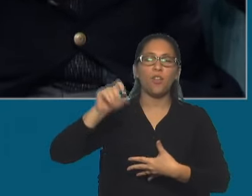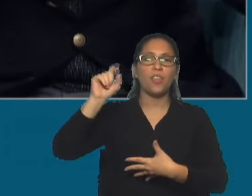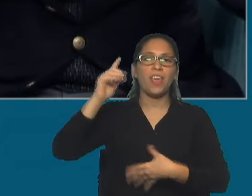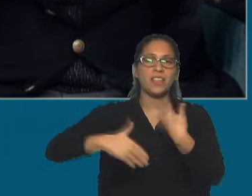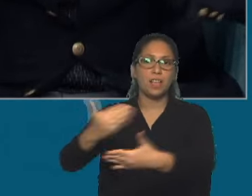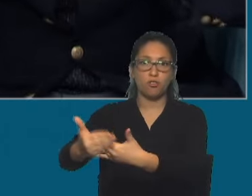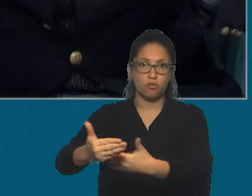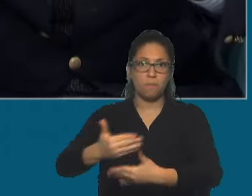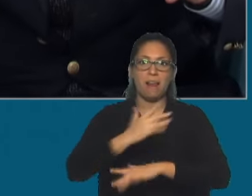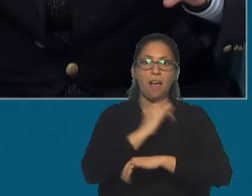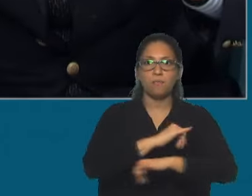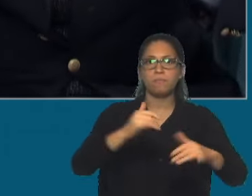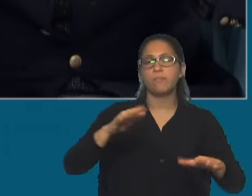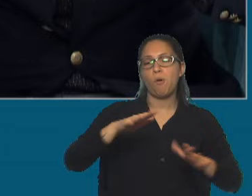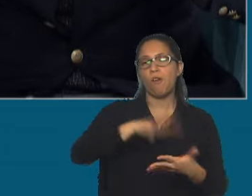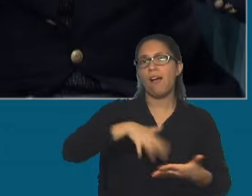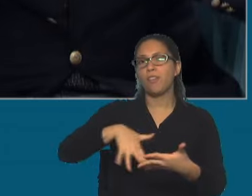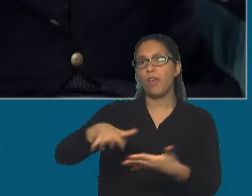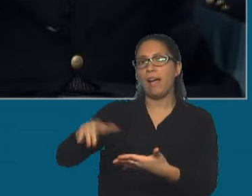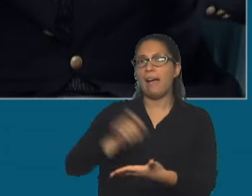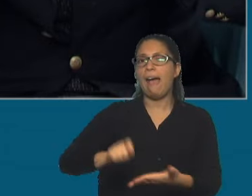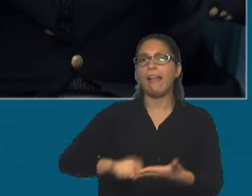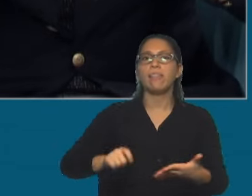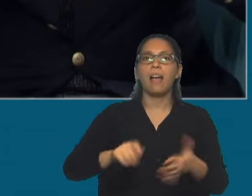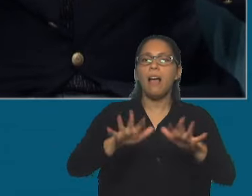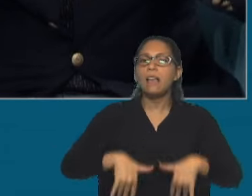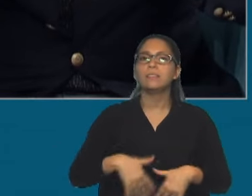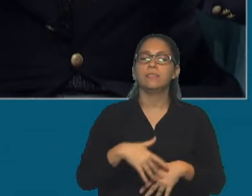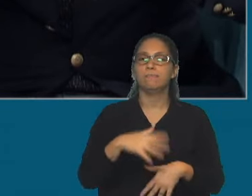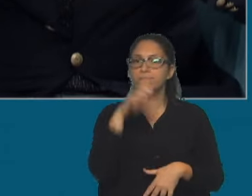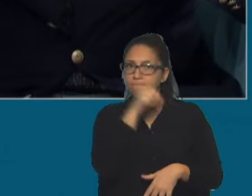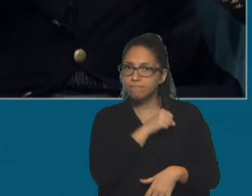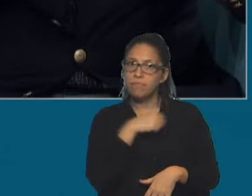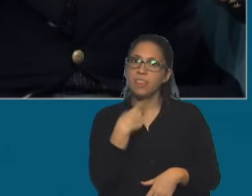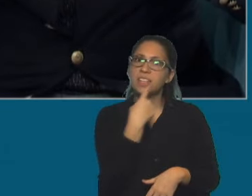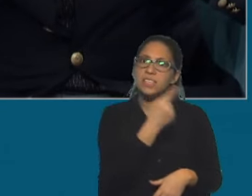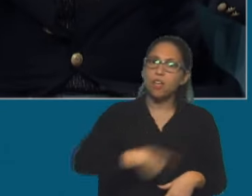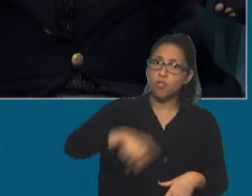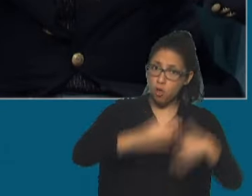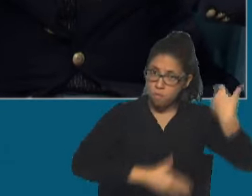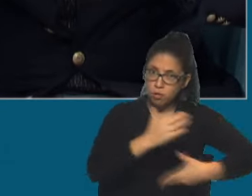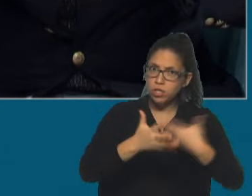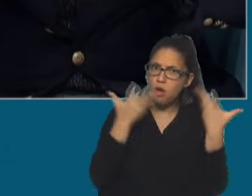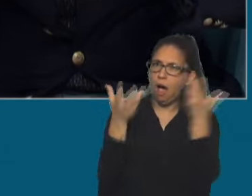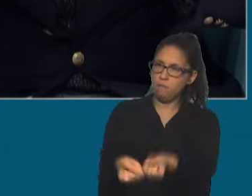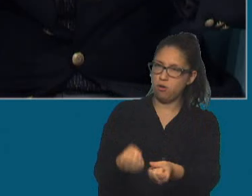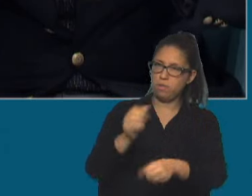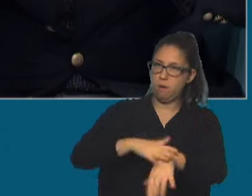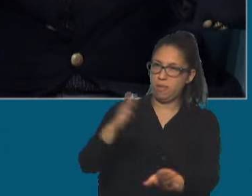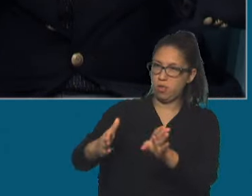financiera internacional, cartas confidenciales, diciéndoles que apoyaran todo ese proceso del